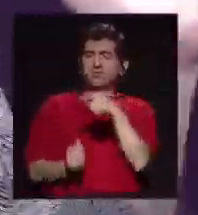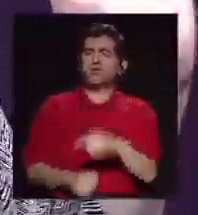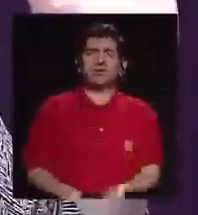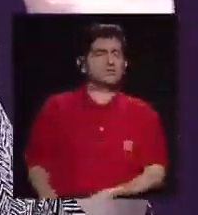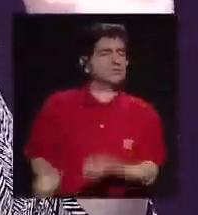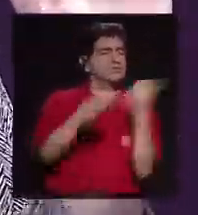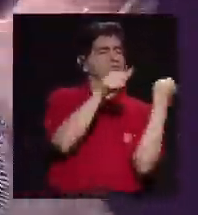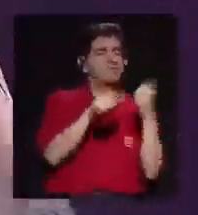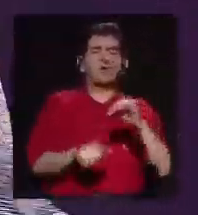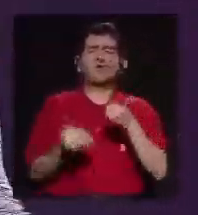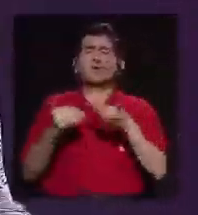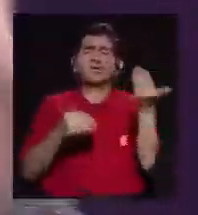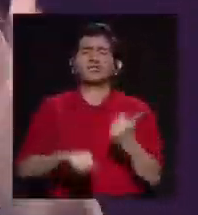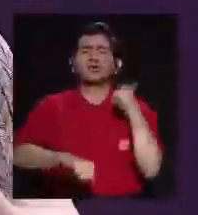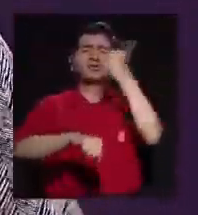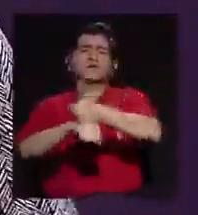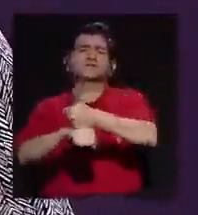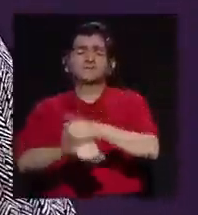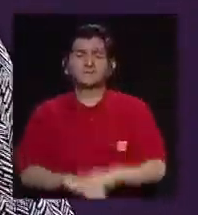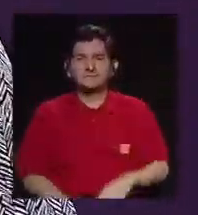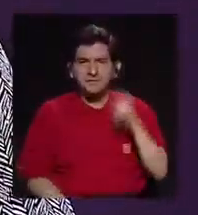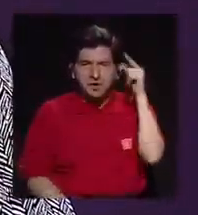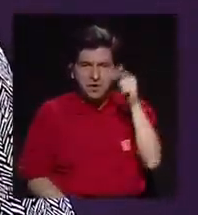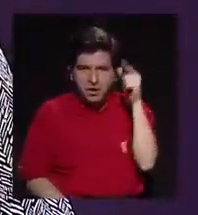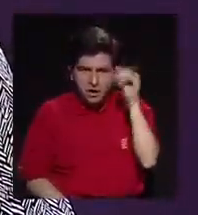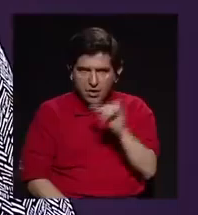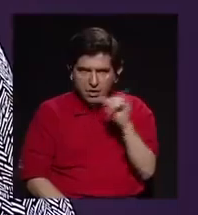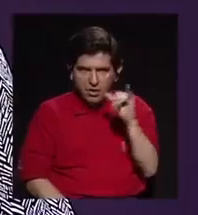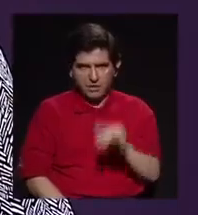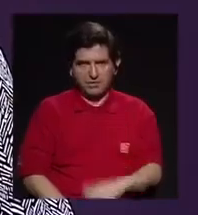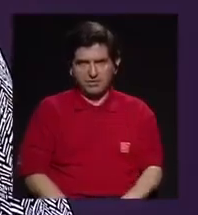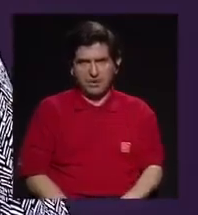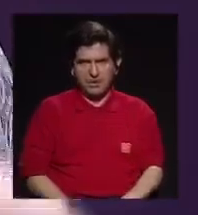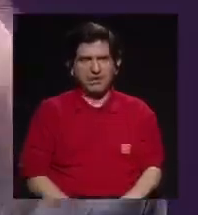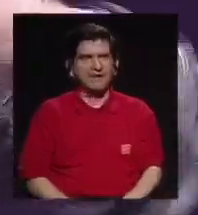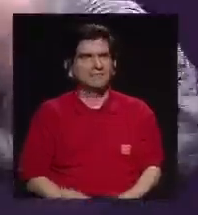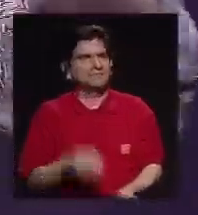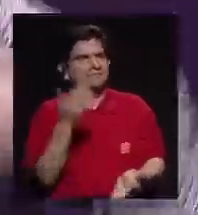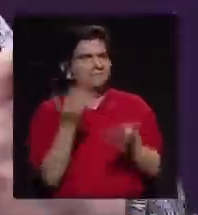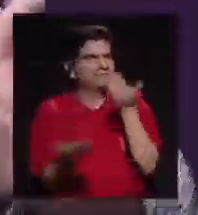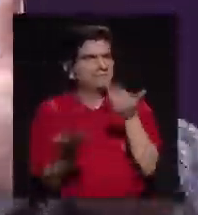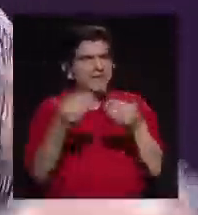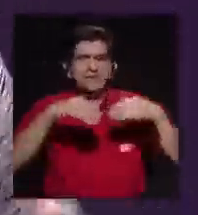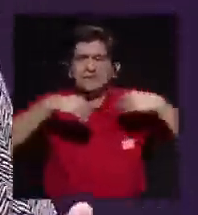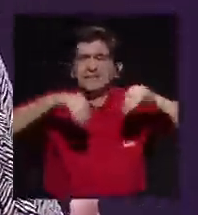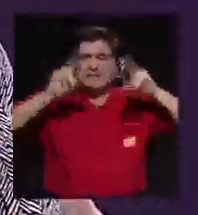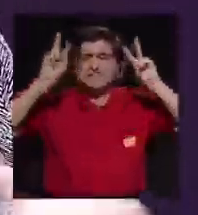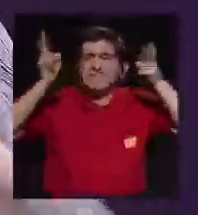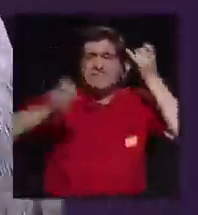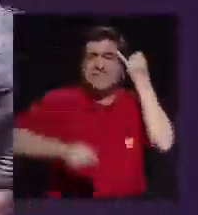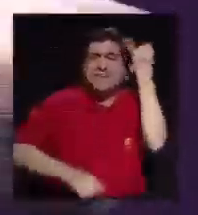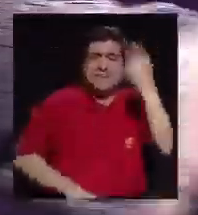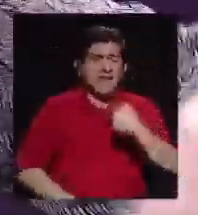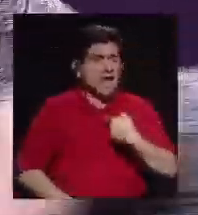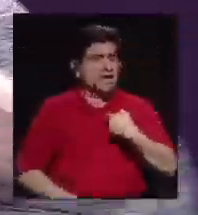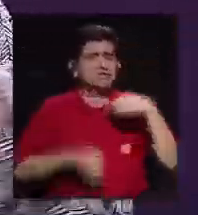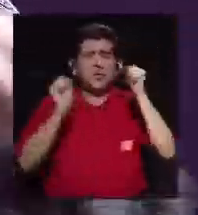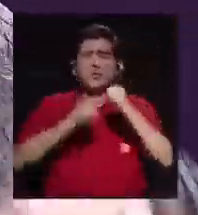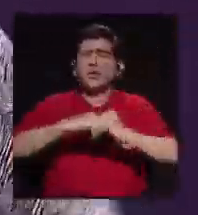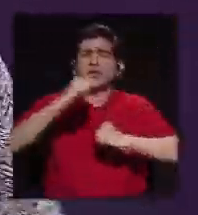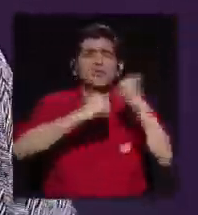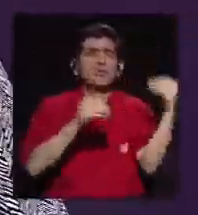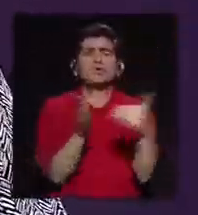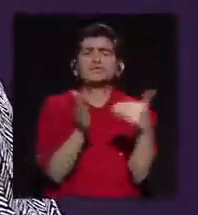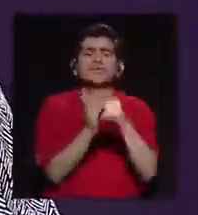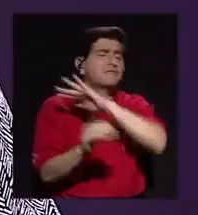a poner otra cosa, ¿verdad? Entonces, es una lógica que también él venido a digamos, como a vender esa idea de que yo voy a